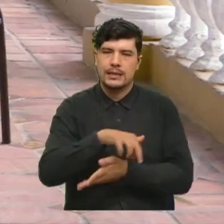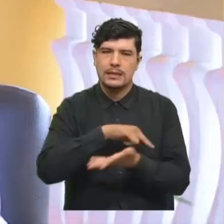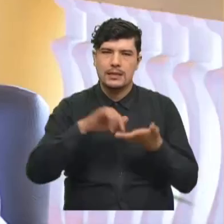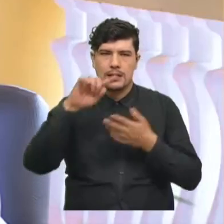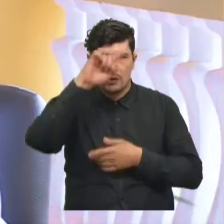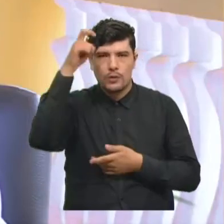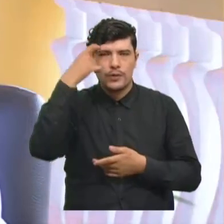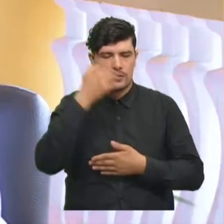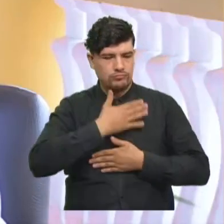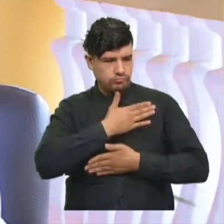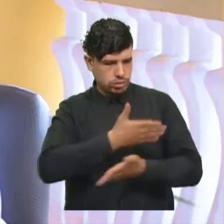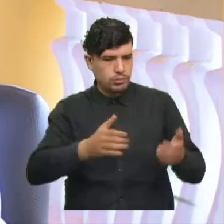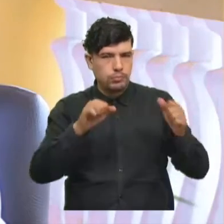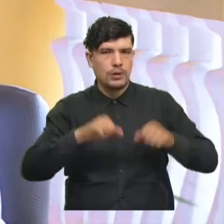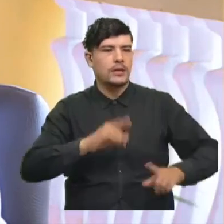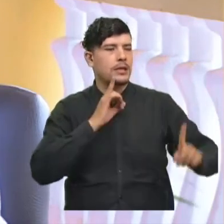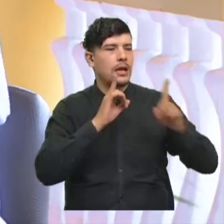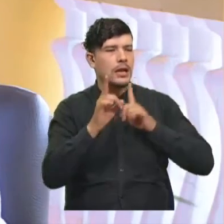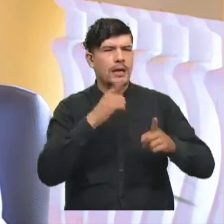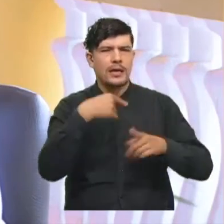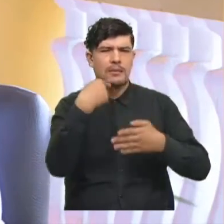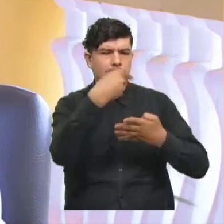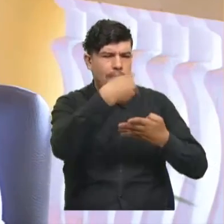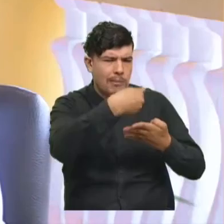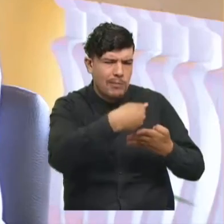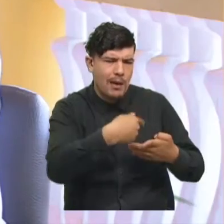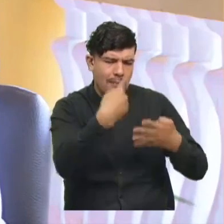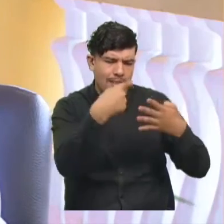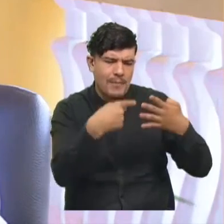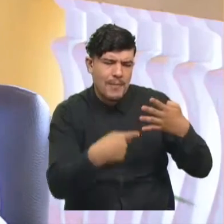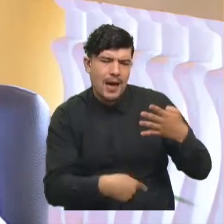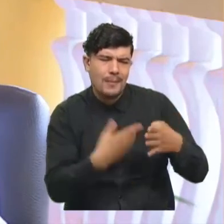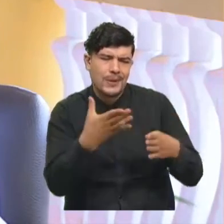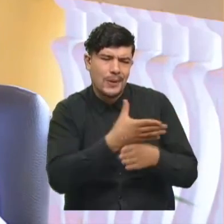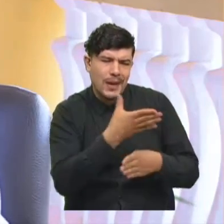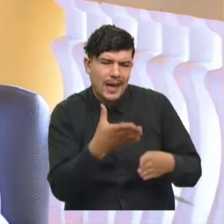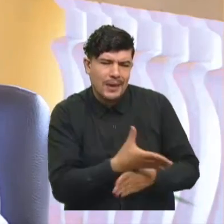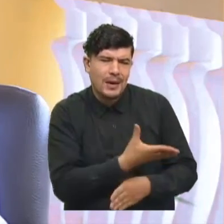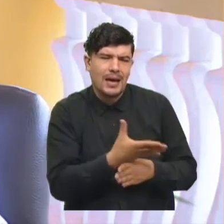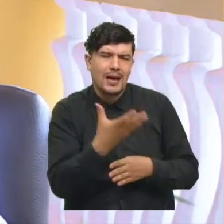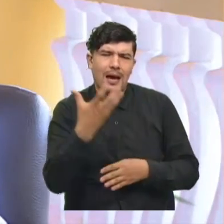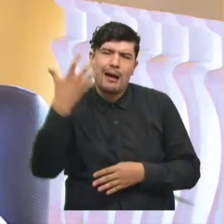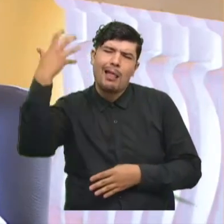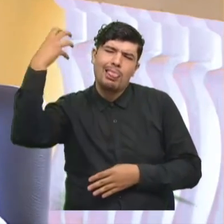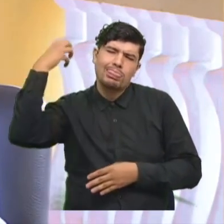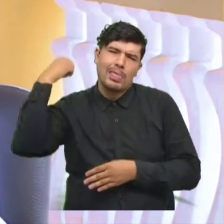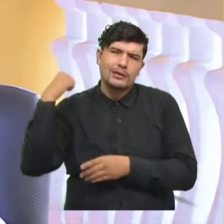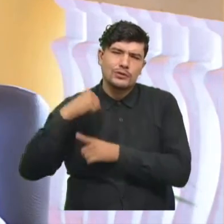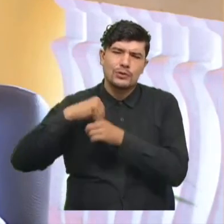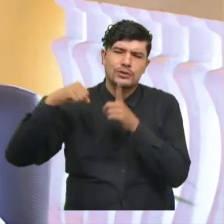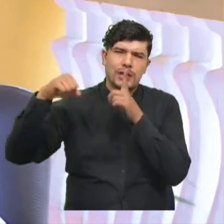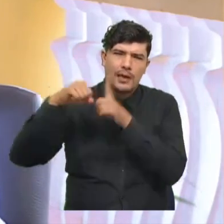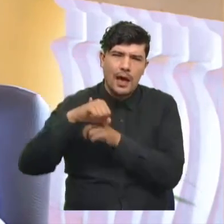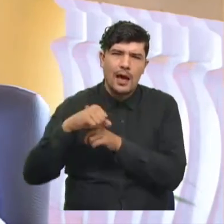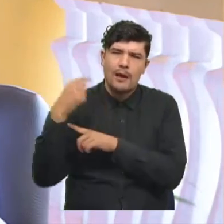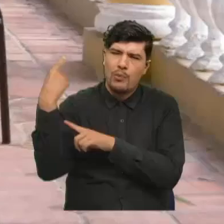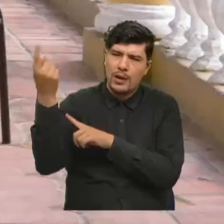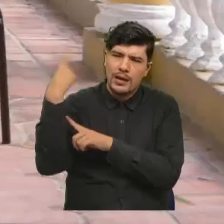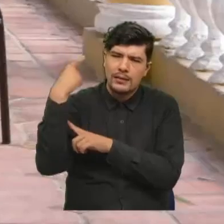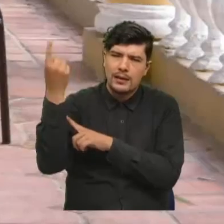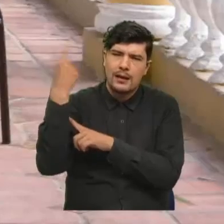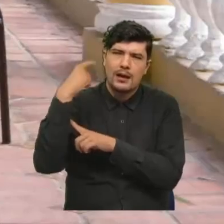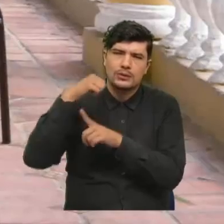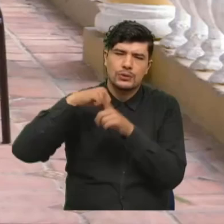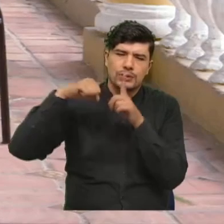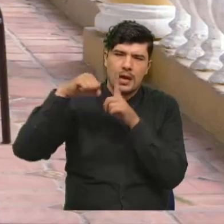y buscarles soluciones a tantos problemas que se han generado las deudas sociales que se tienen como territorios o como nación pero